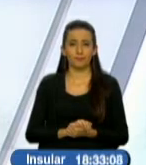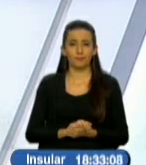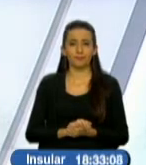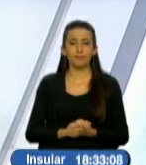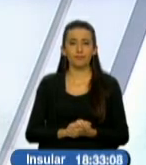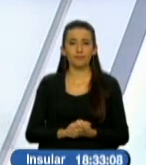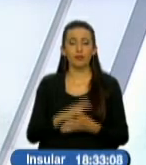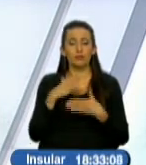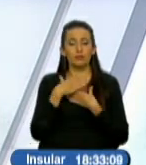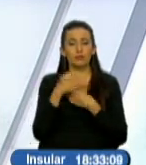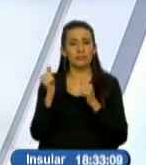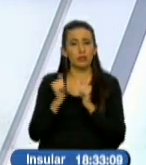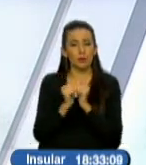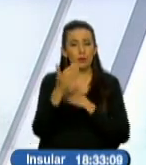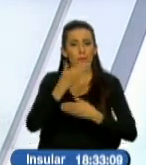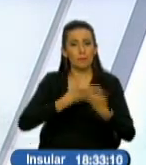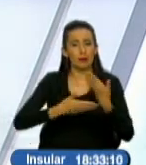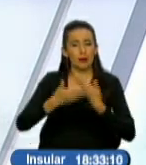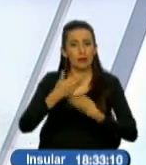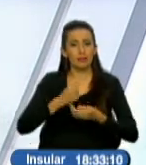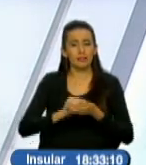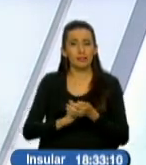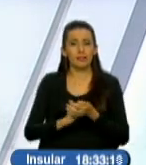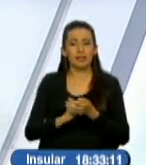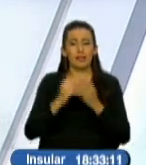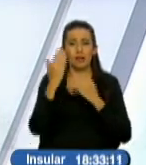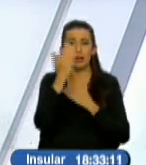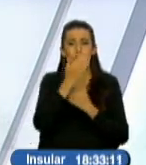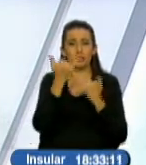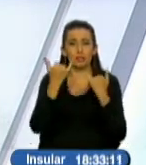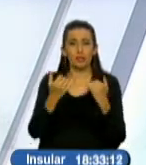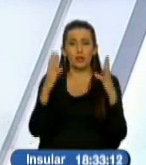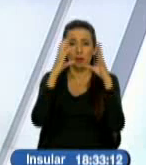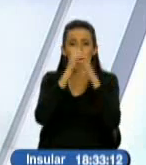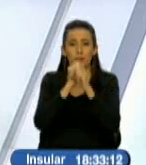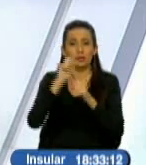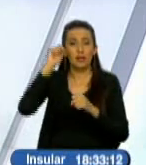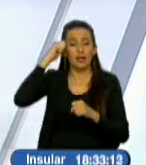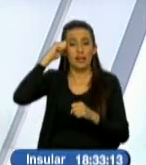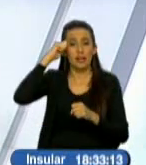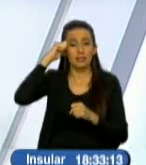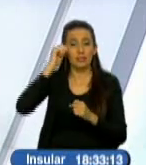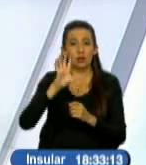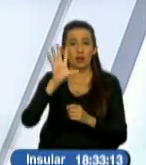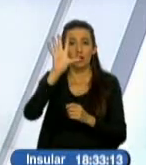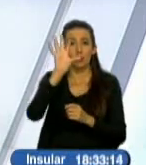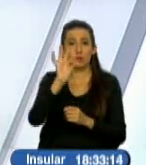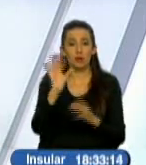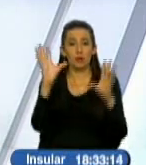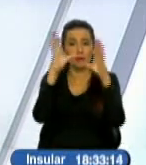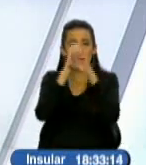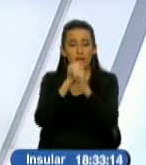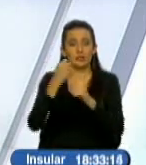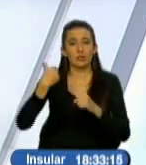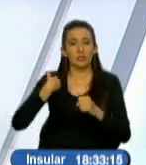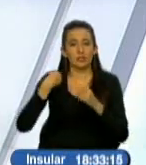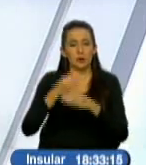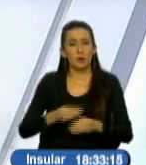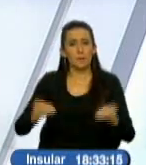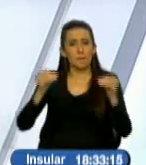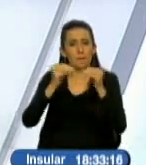Qué placer poder compartir con ustedes, amigos televidentes, esta noche. Les recordamos que a las 9 de la noche tendremos